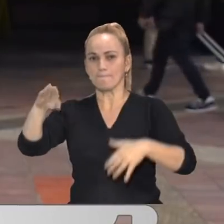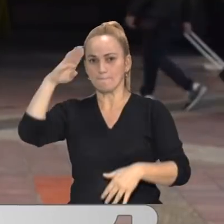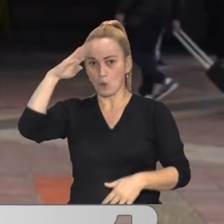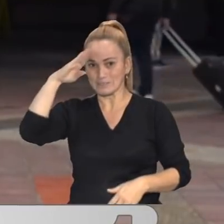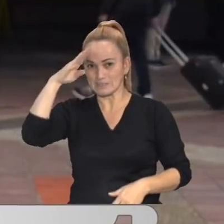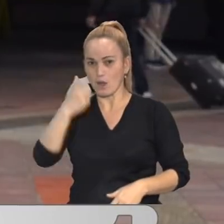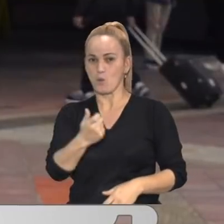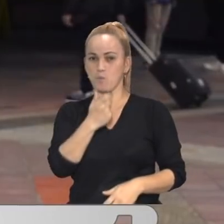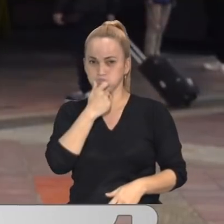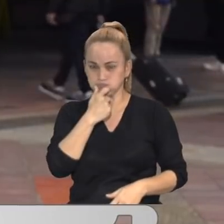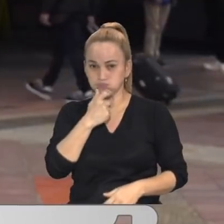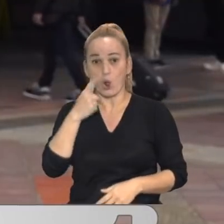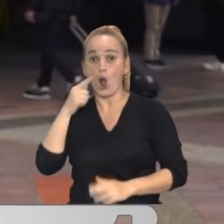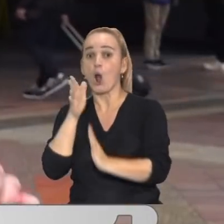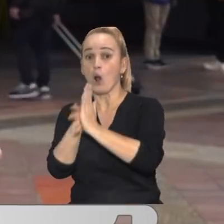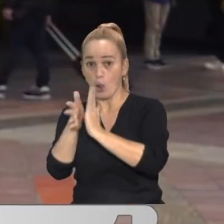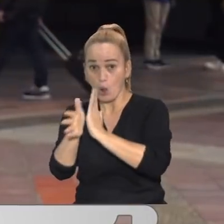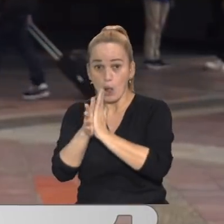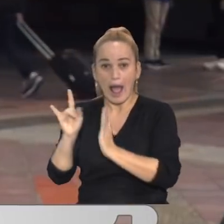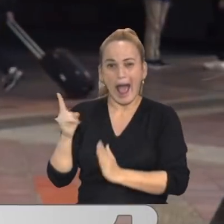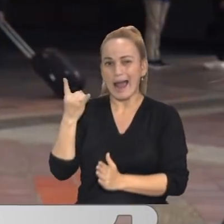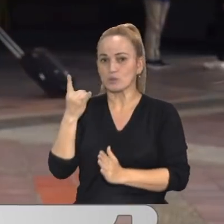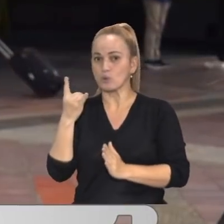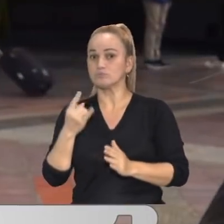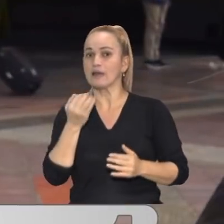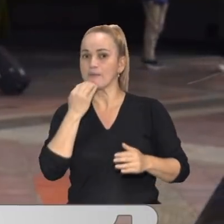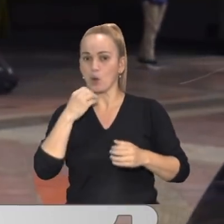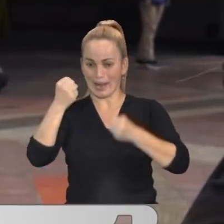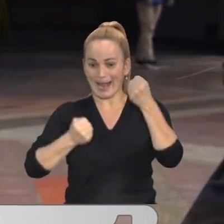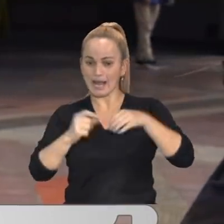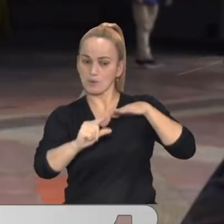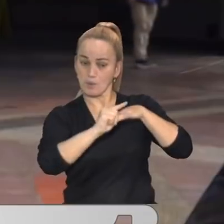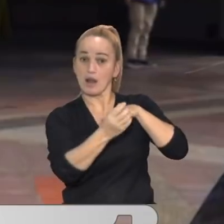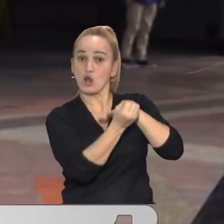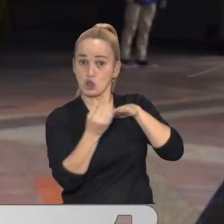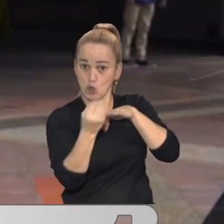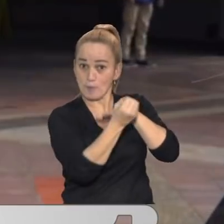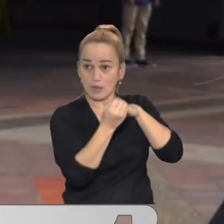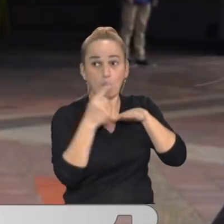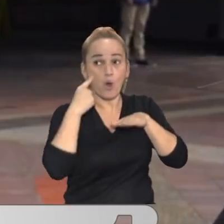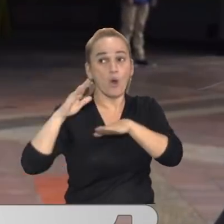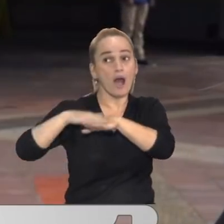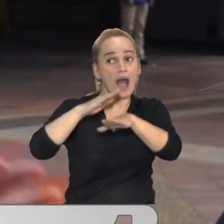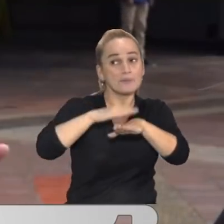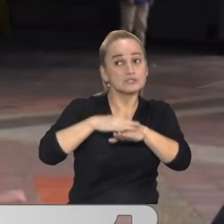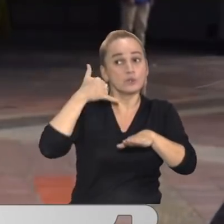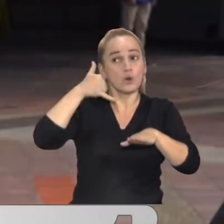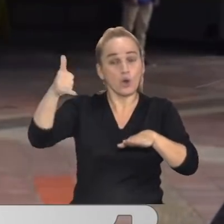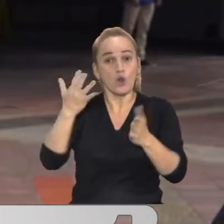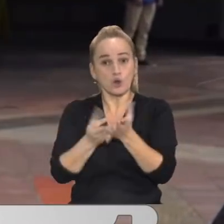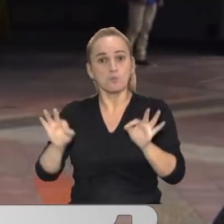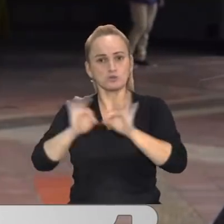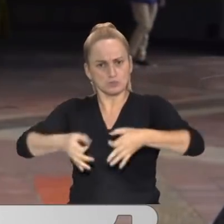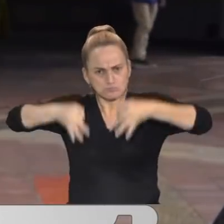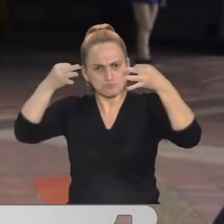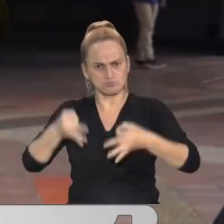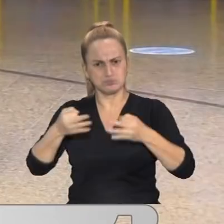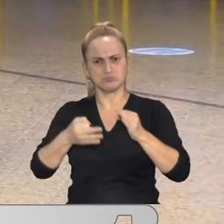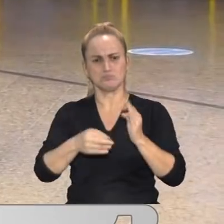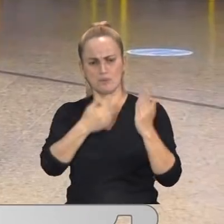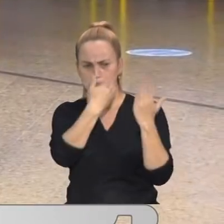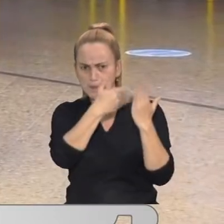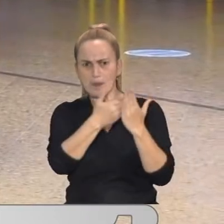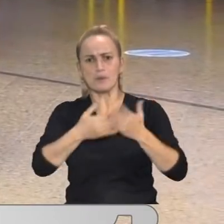de Tránsito y Transporte informando las placas de los vehículos que salen de la Terminal de Transporte de Bogotá cumpliendo con todos los